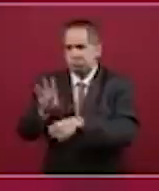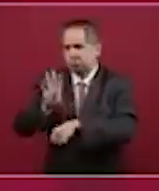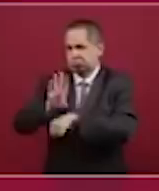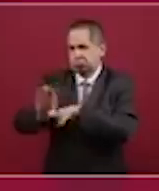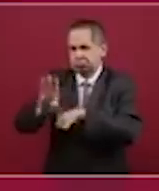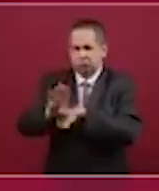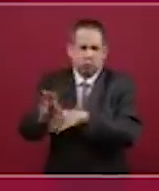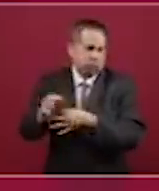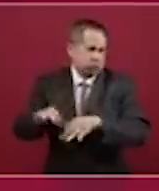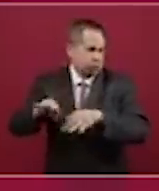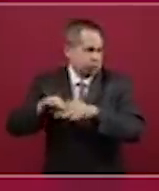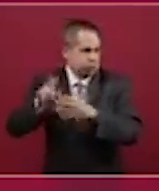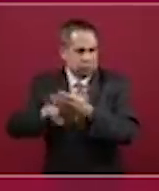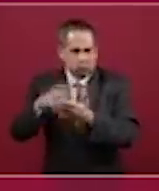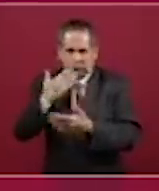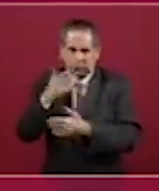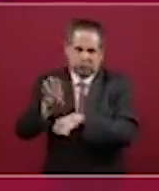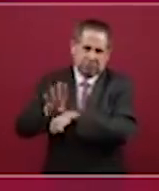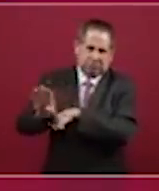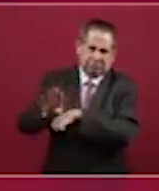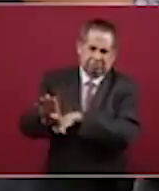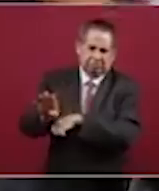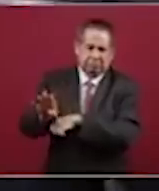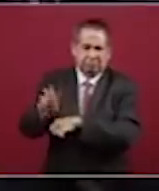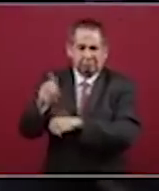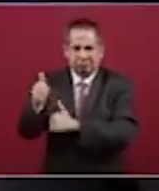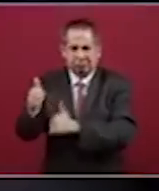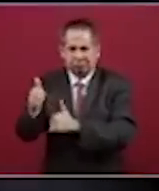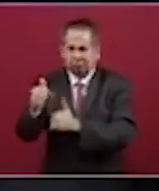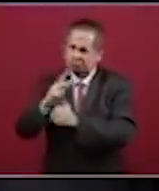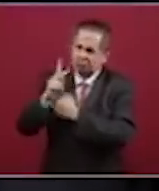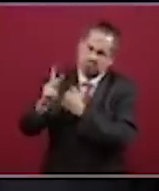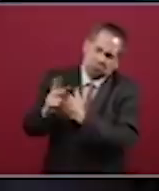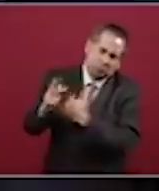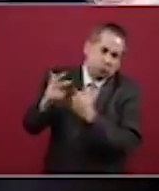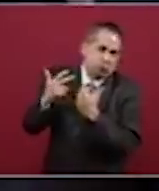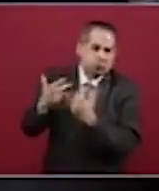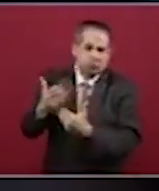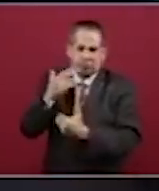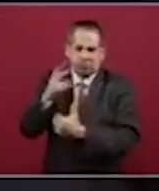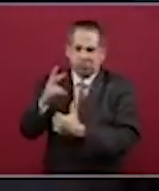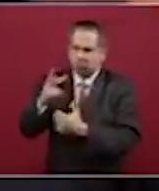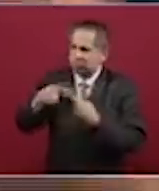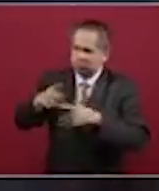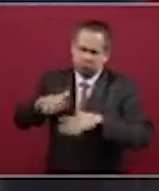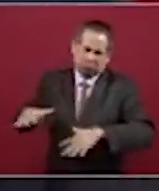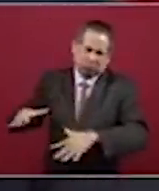Brasil, importantísimo, una